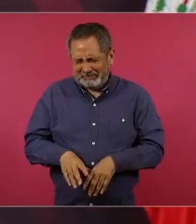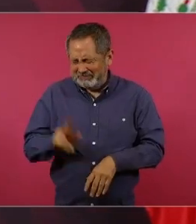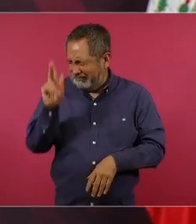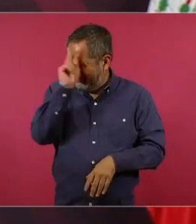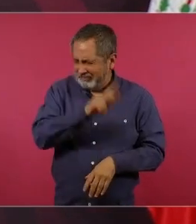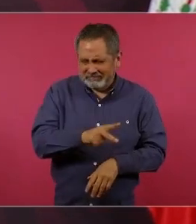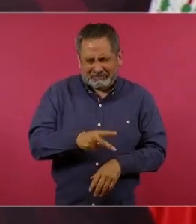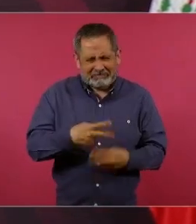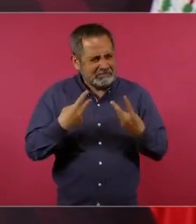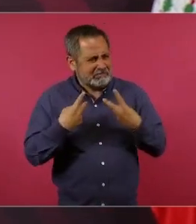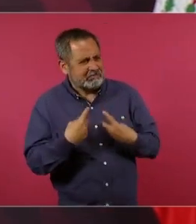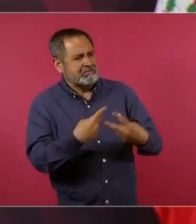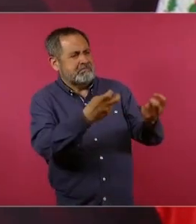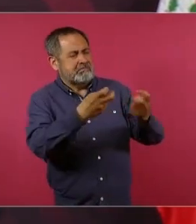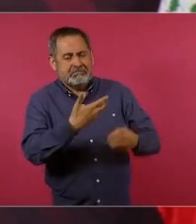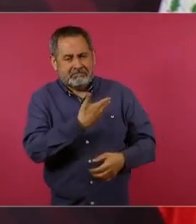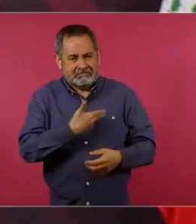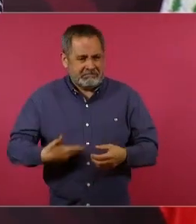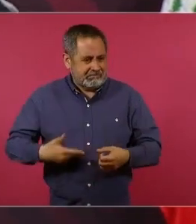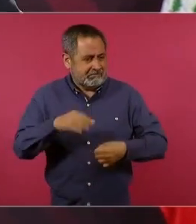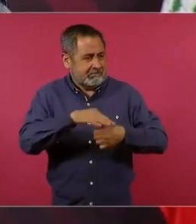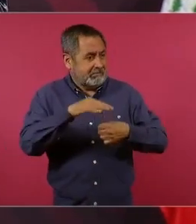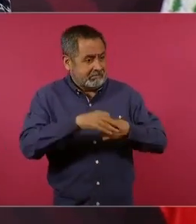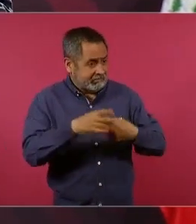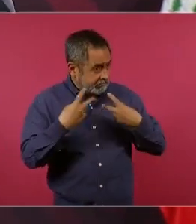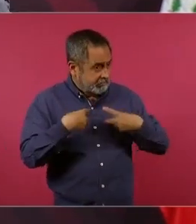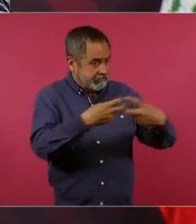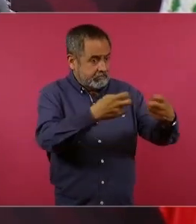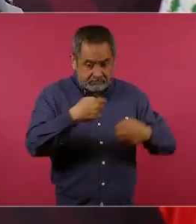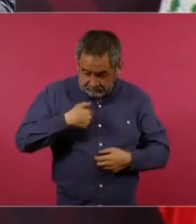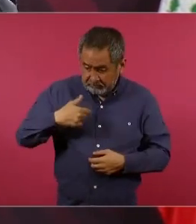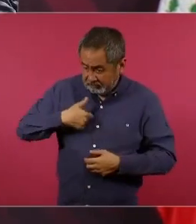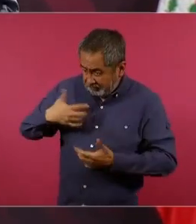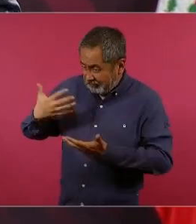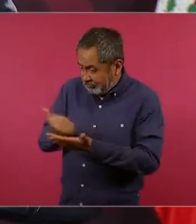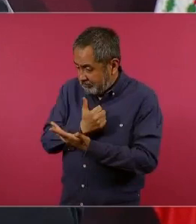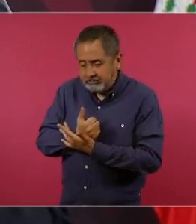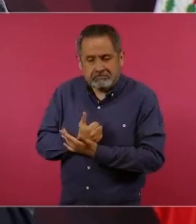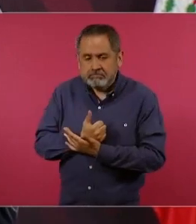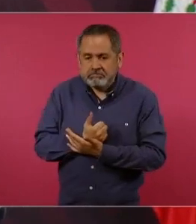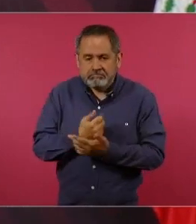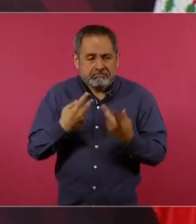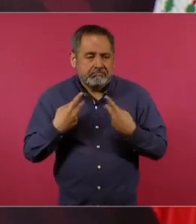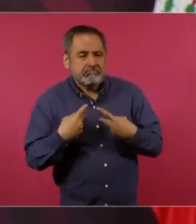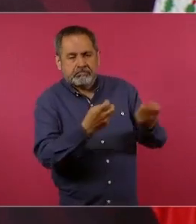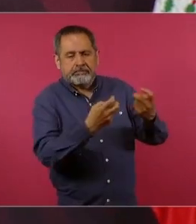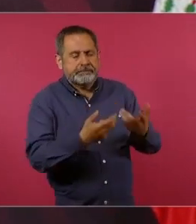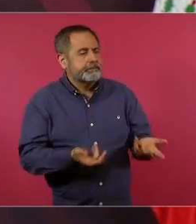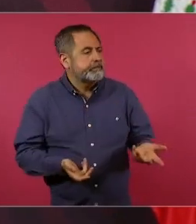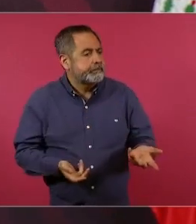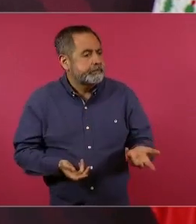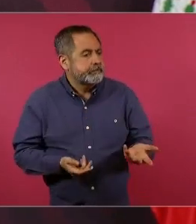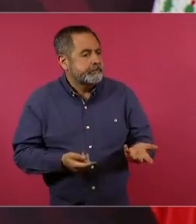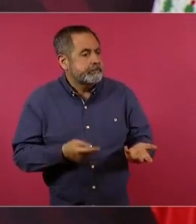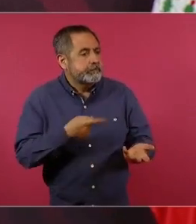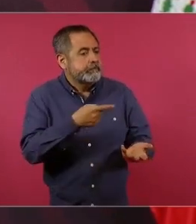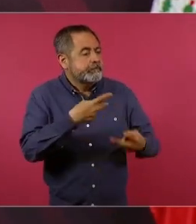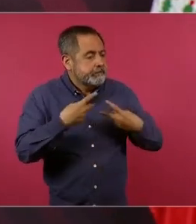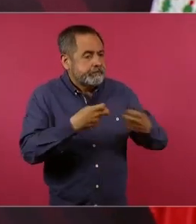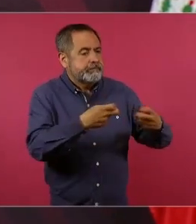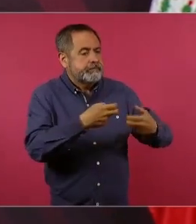fraude. Porque imagínense, ese fraude es el que lleva al